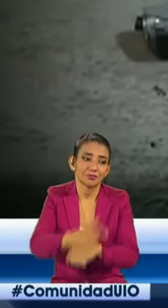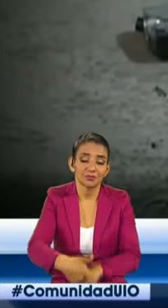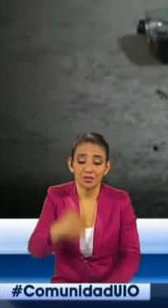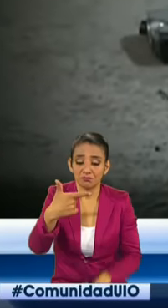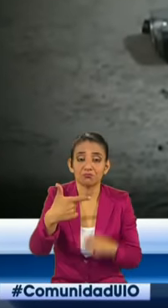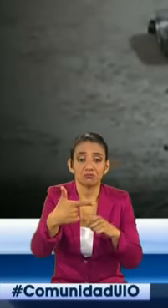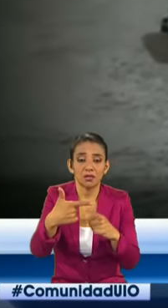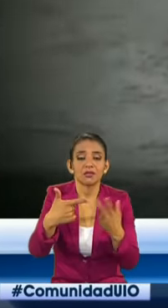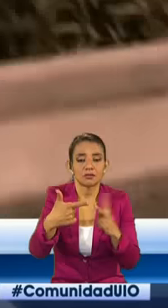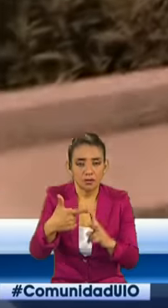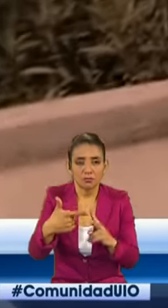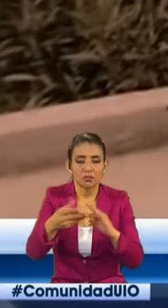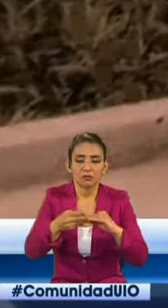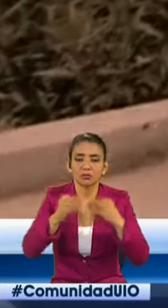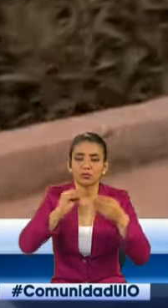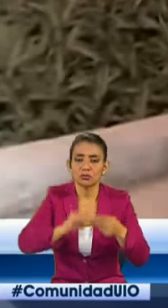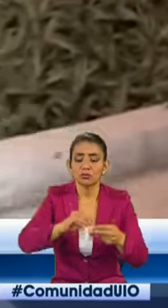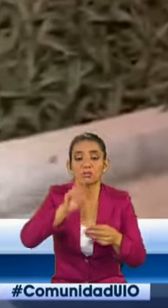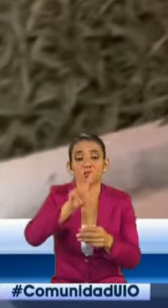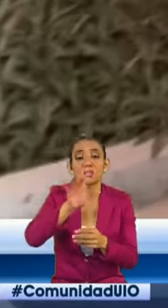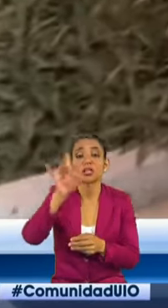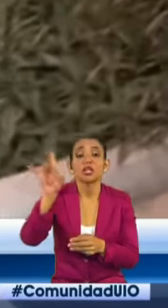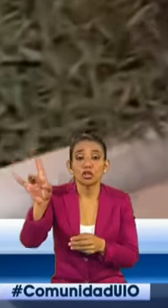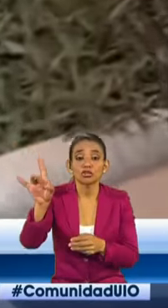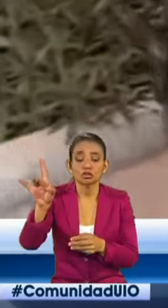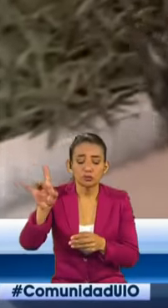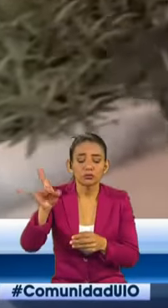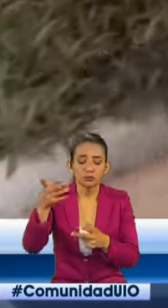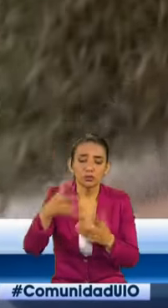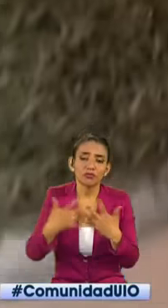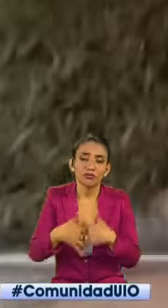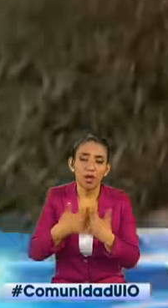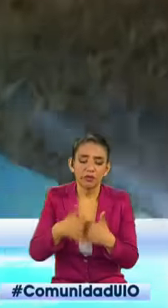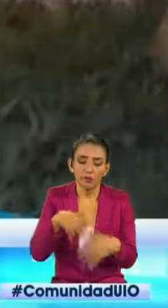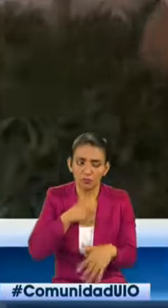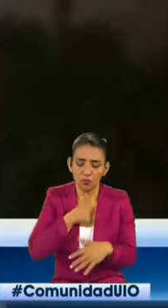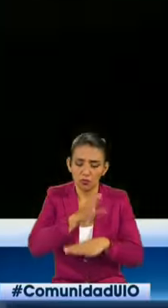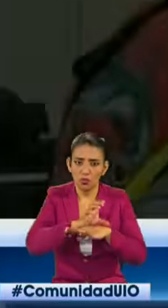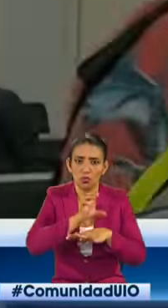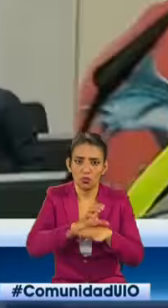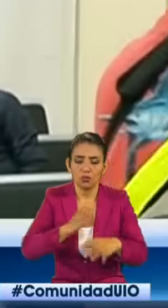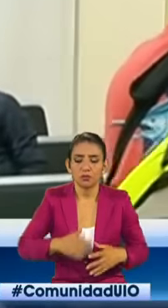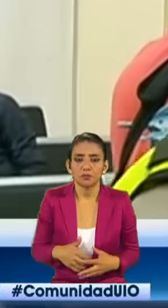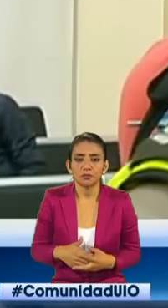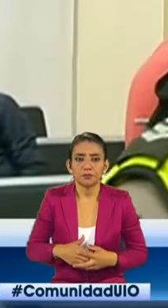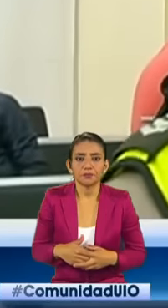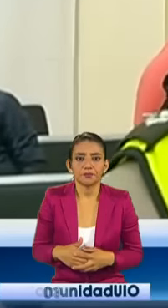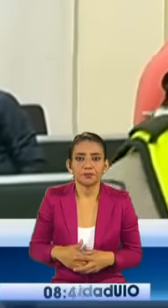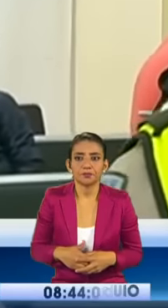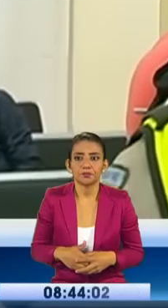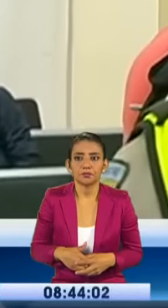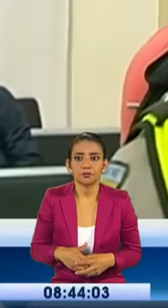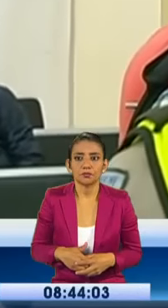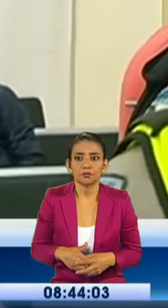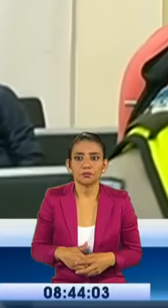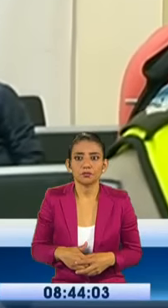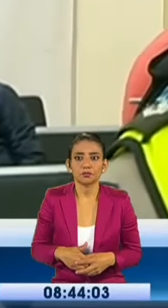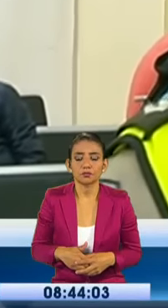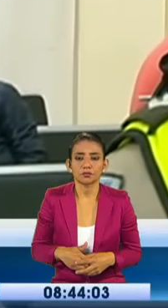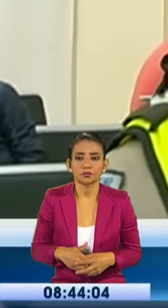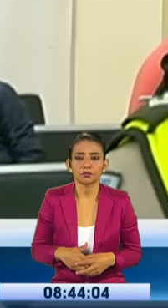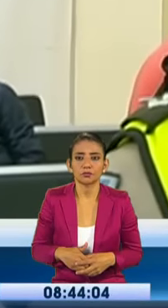de fuego, un revólver 38, calibre 38, fabricación nacional. Y el señor